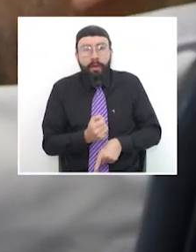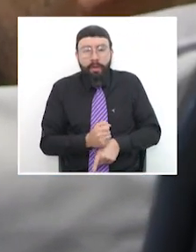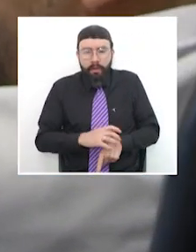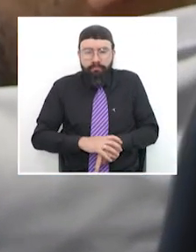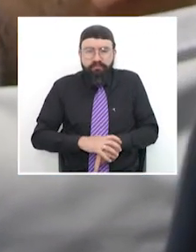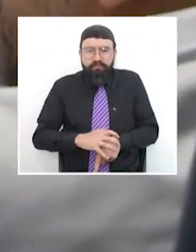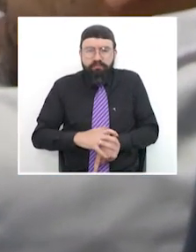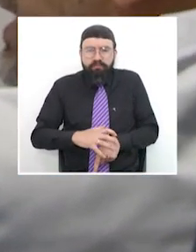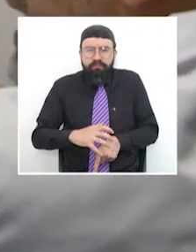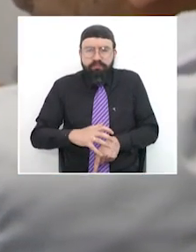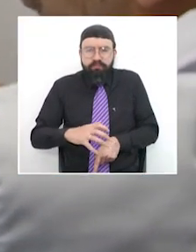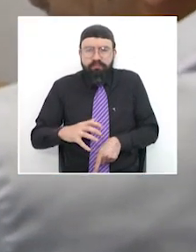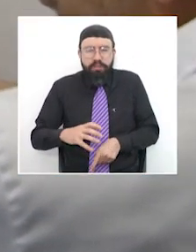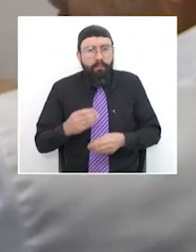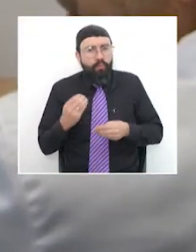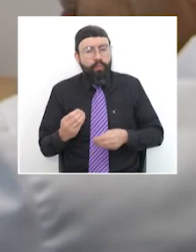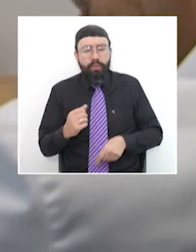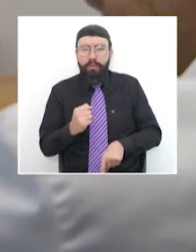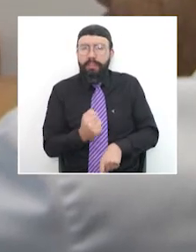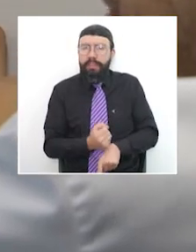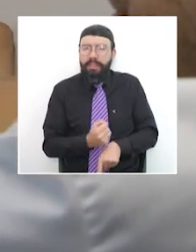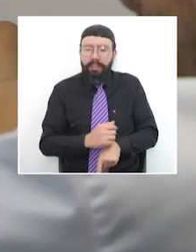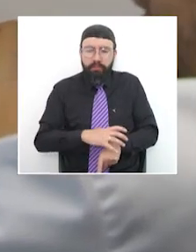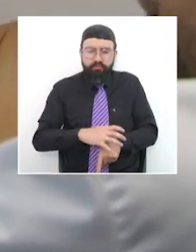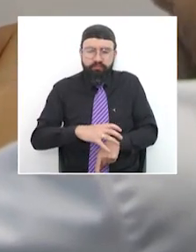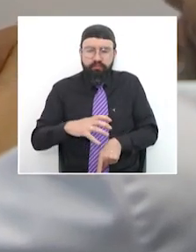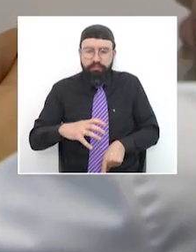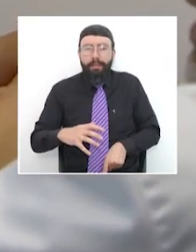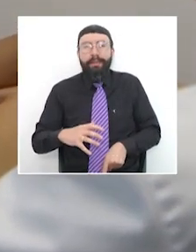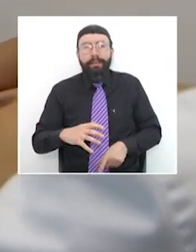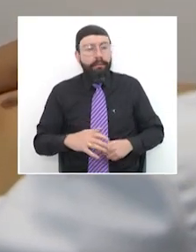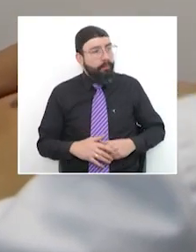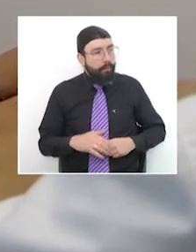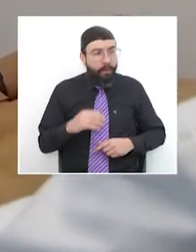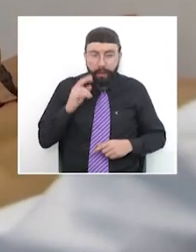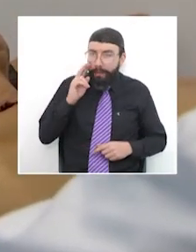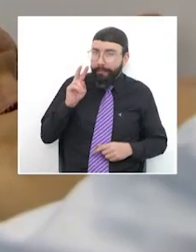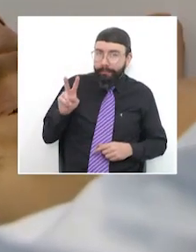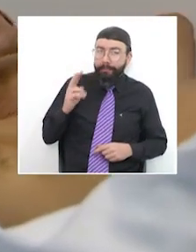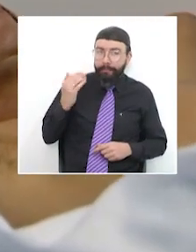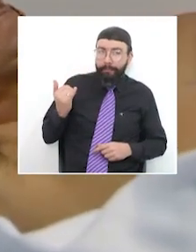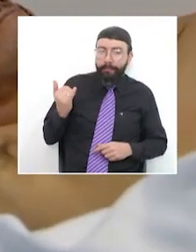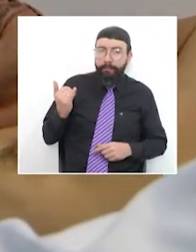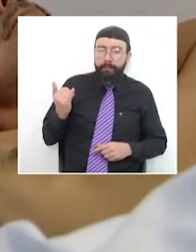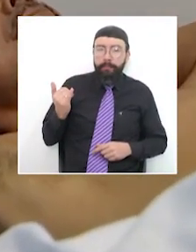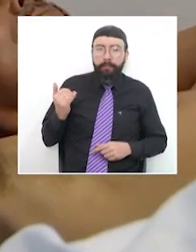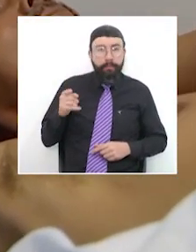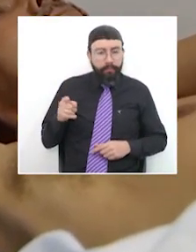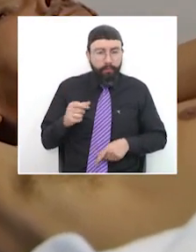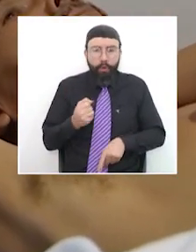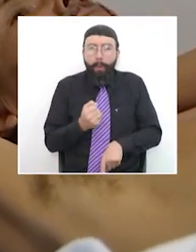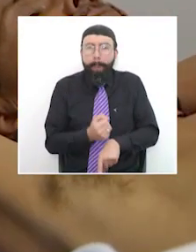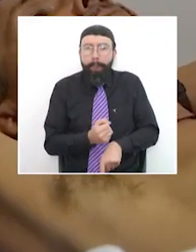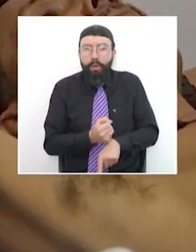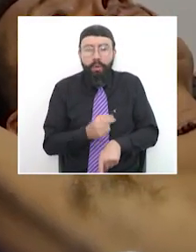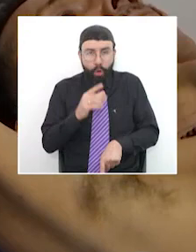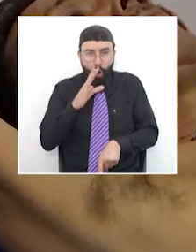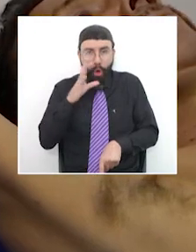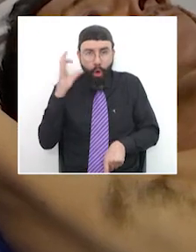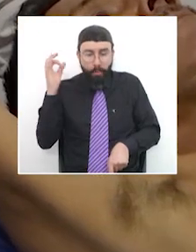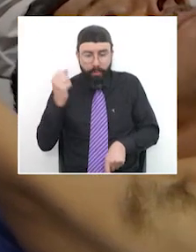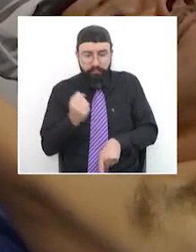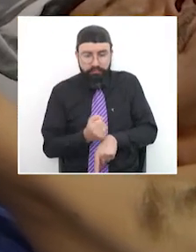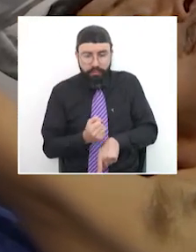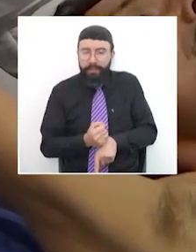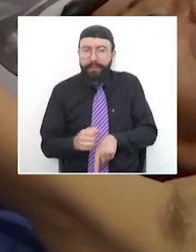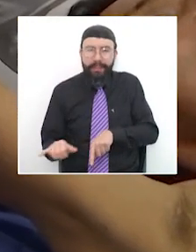muy grande, está muy crecida. Aquí vemos esto que estoy aquí señalando, es la próstata en los hombres, que tiene una forma